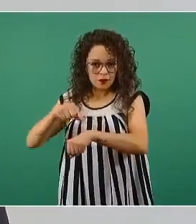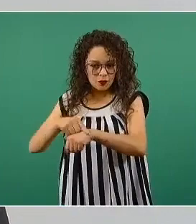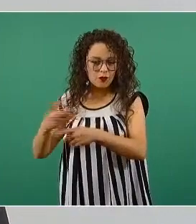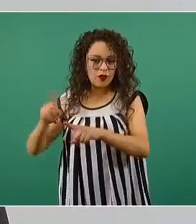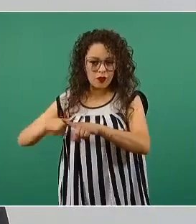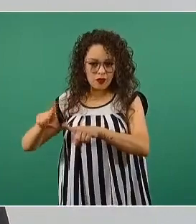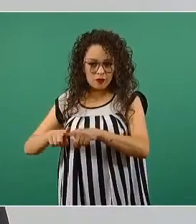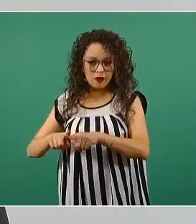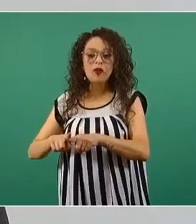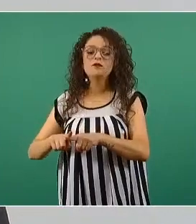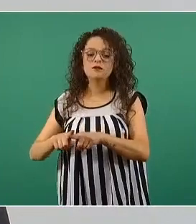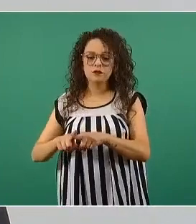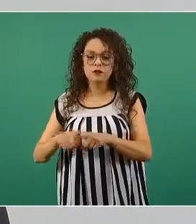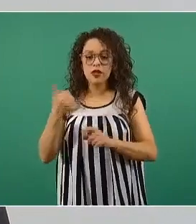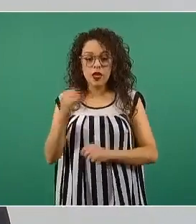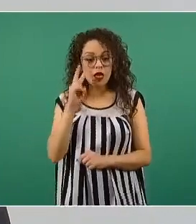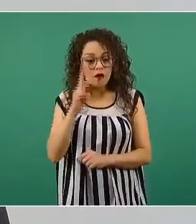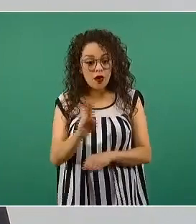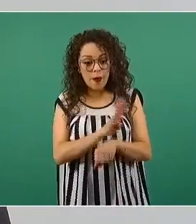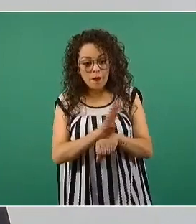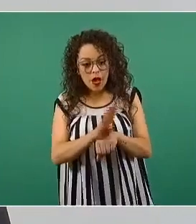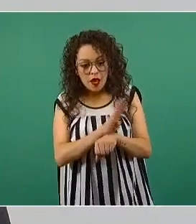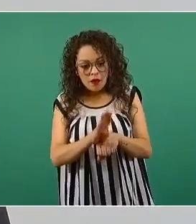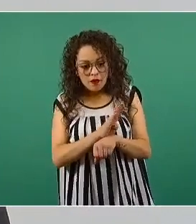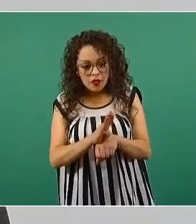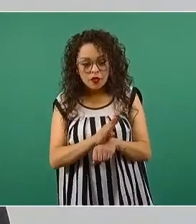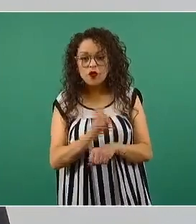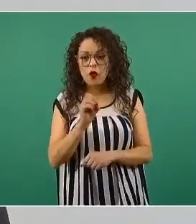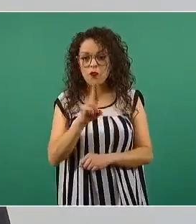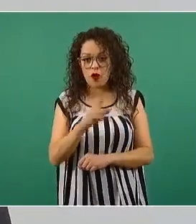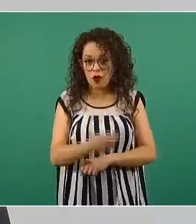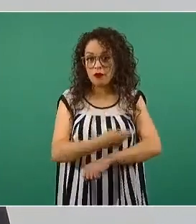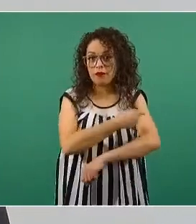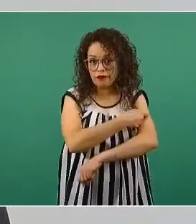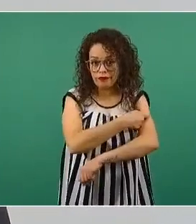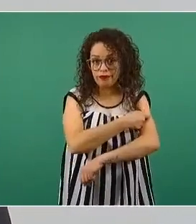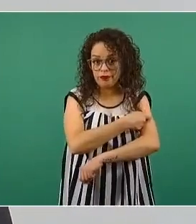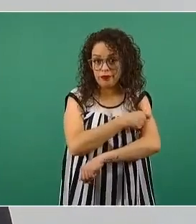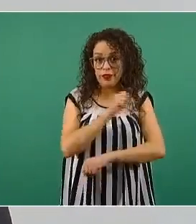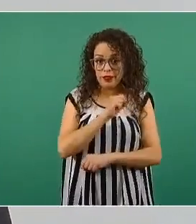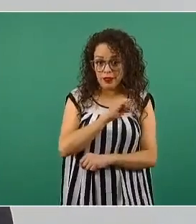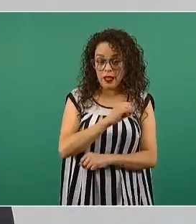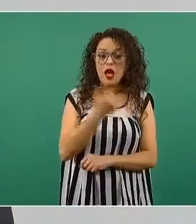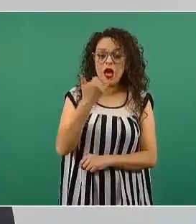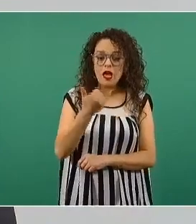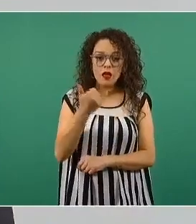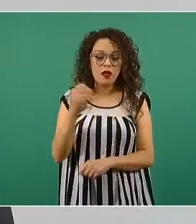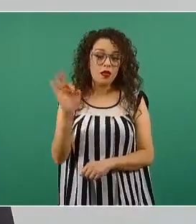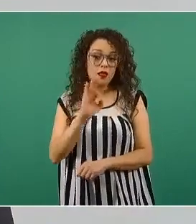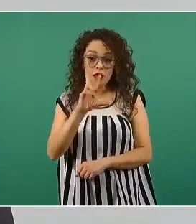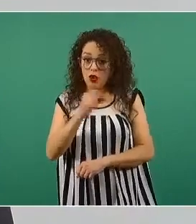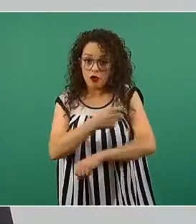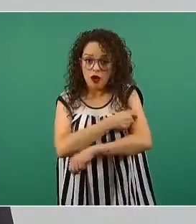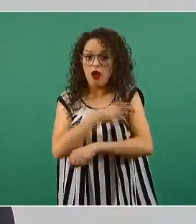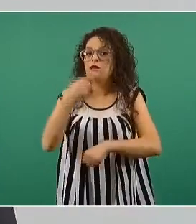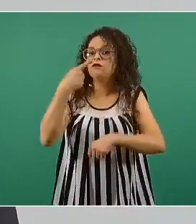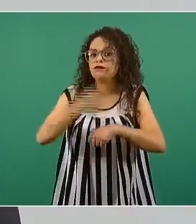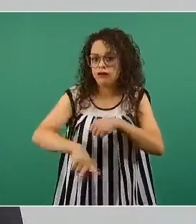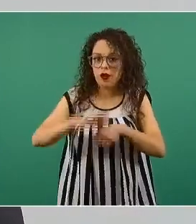mujer embarazada contra COVID-19, contra los riesgos de no hacerlo, definitivamente todavía vamos a tener, yo